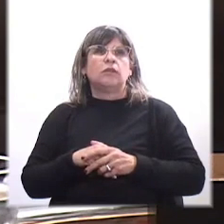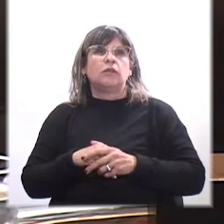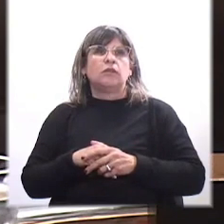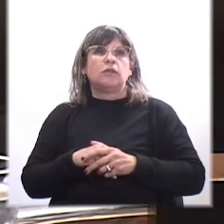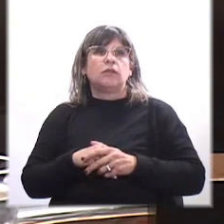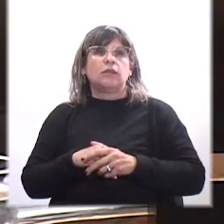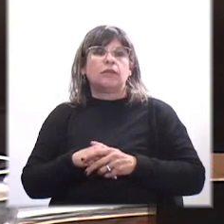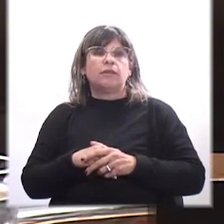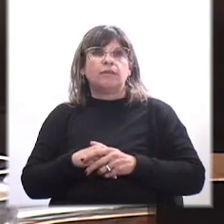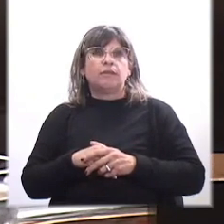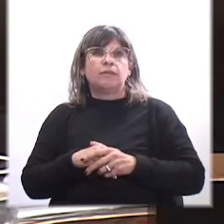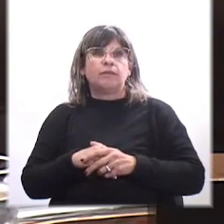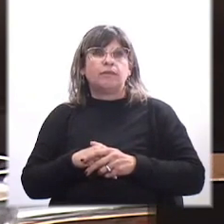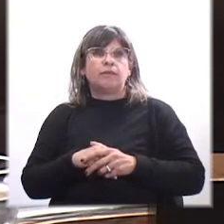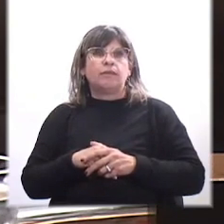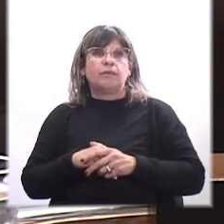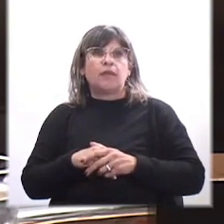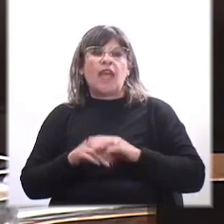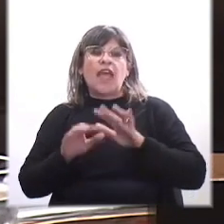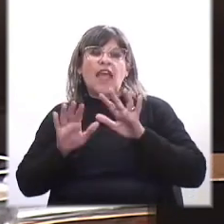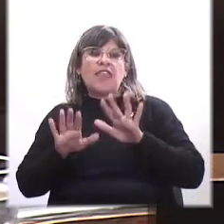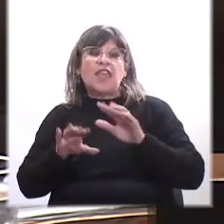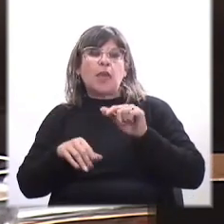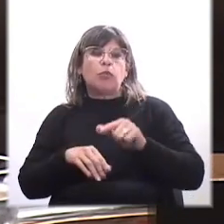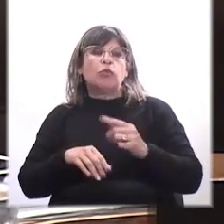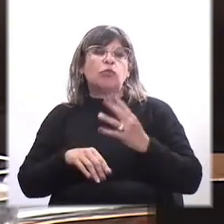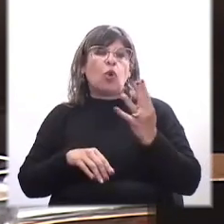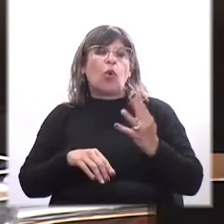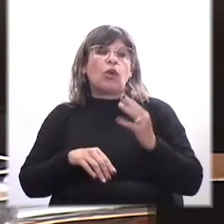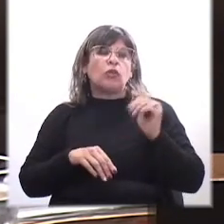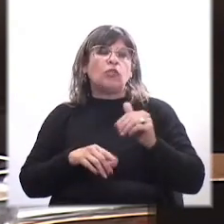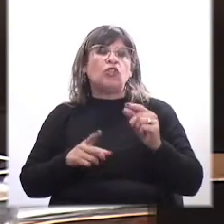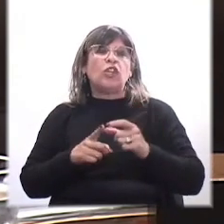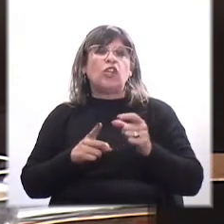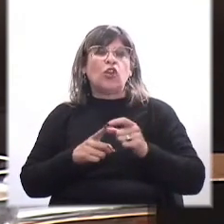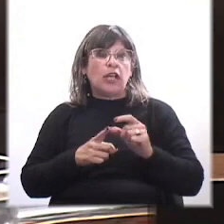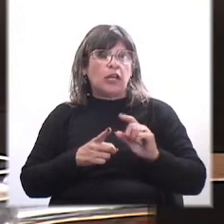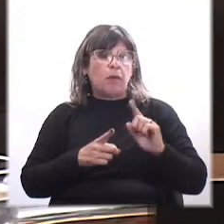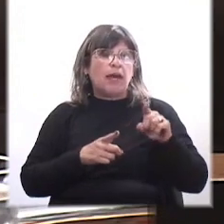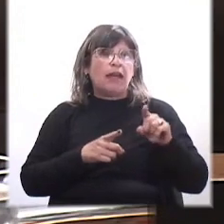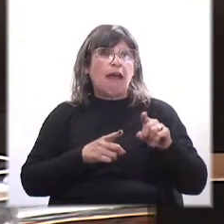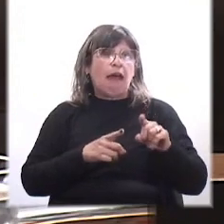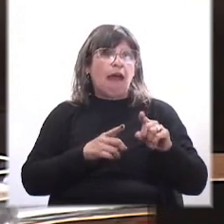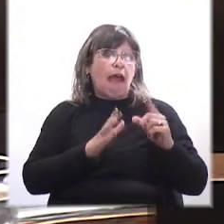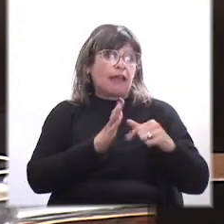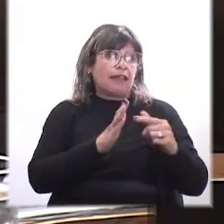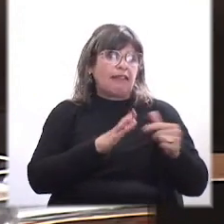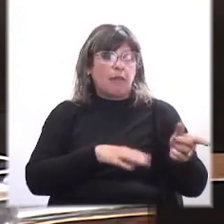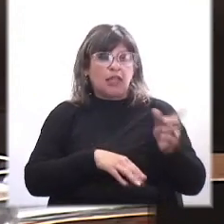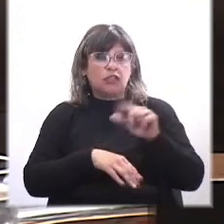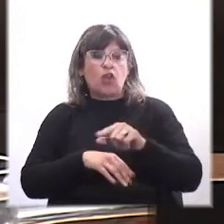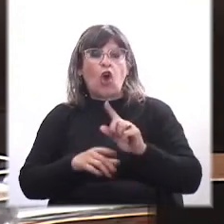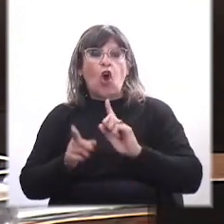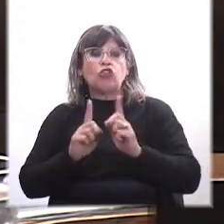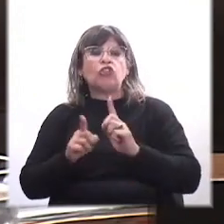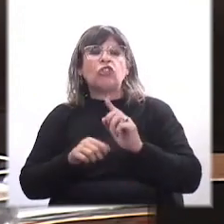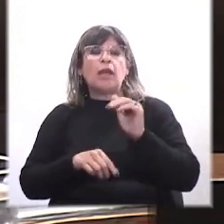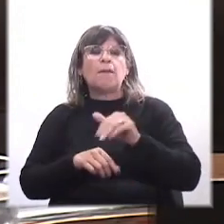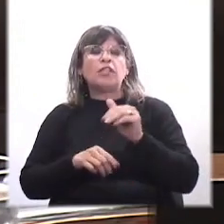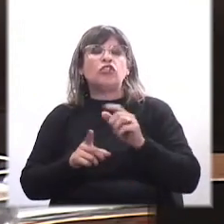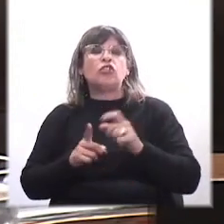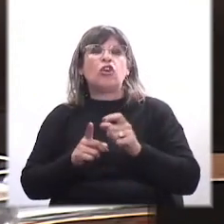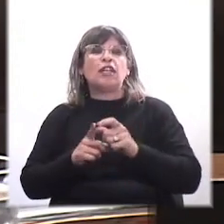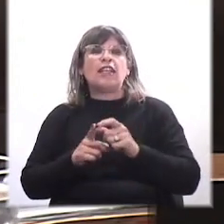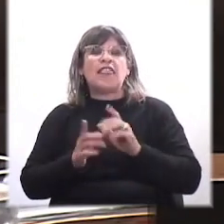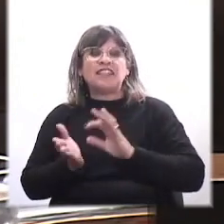que se reparten de 10.4 millones de dólares de arrendamientos, 11 millones de dólares de